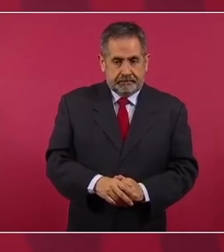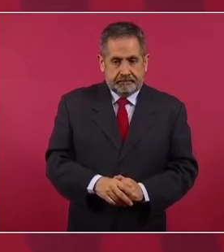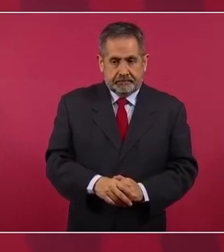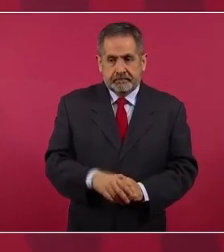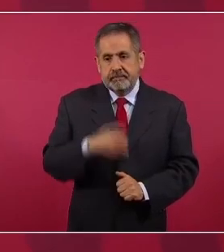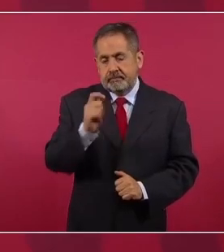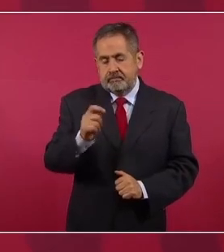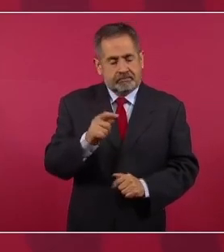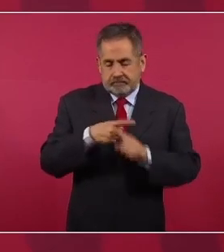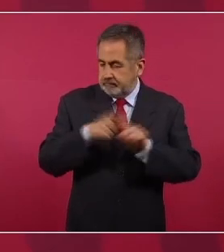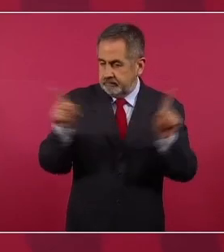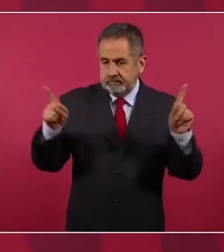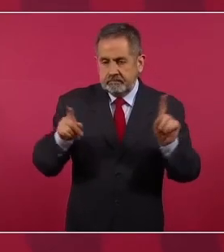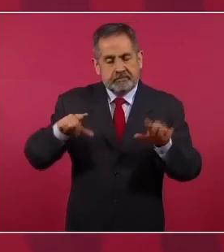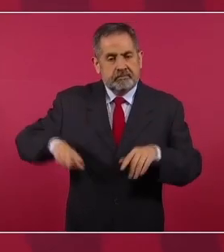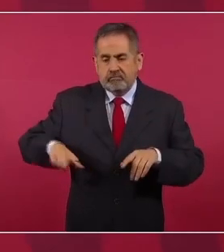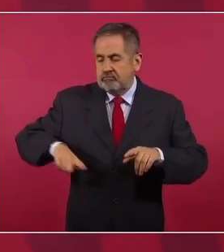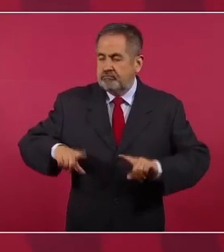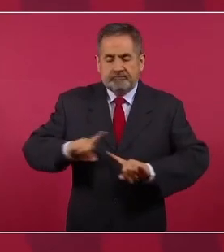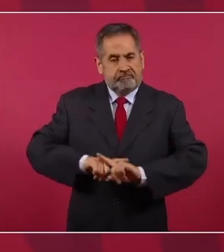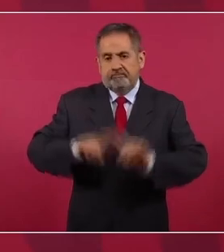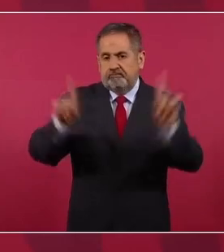ya es otra cosa,